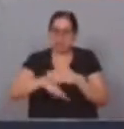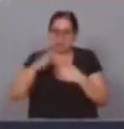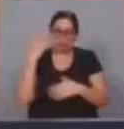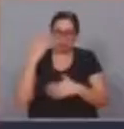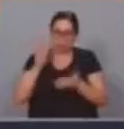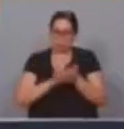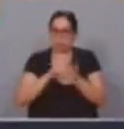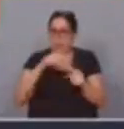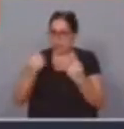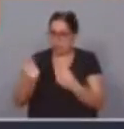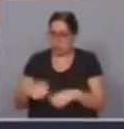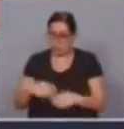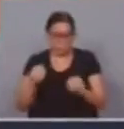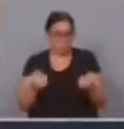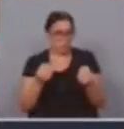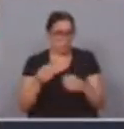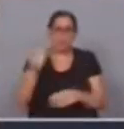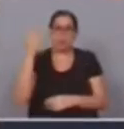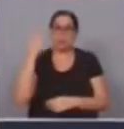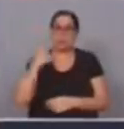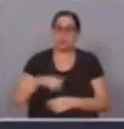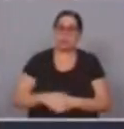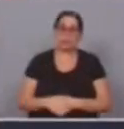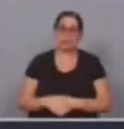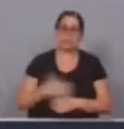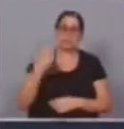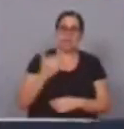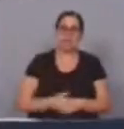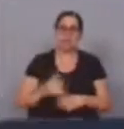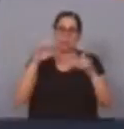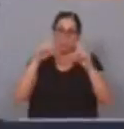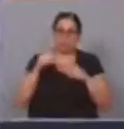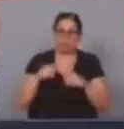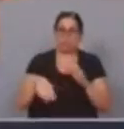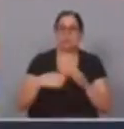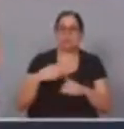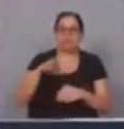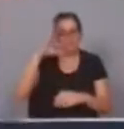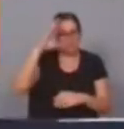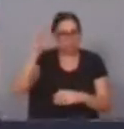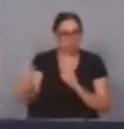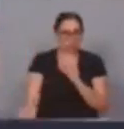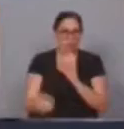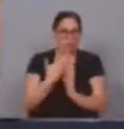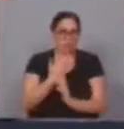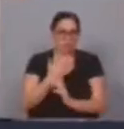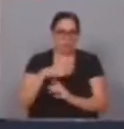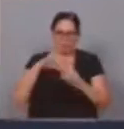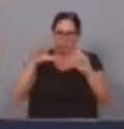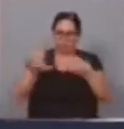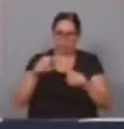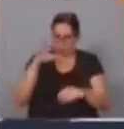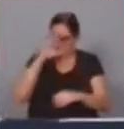está fantástico, porque muchas veces nos aparecen sí, fotos, viste que nos manda recuerdos, sí, fotos que las olvidamos totalmente.